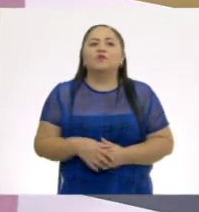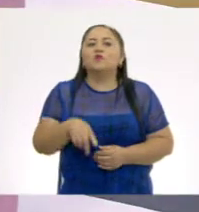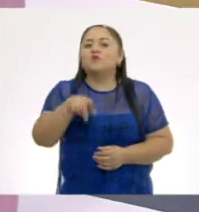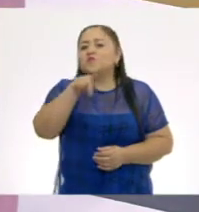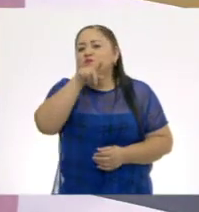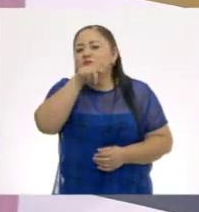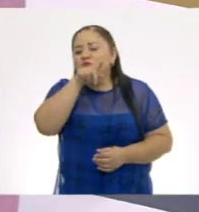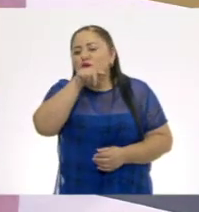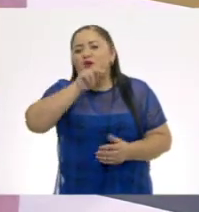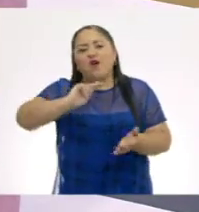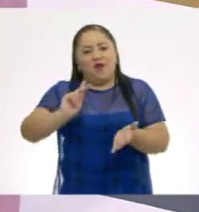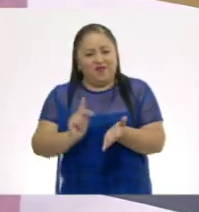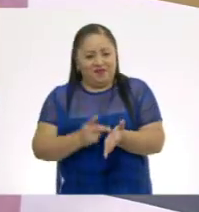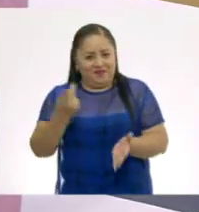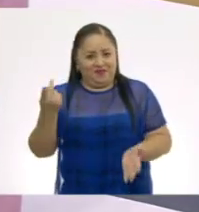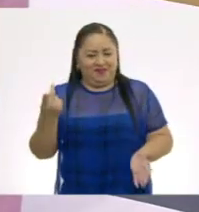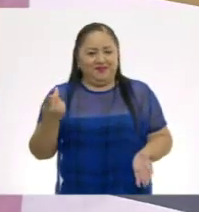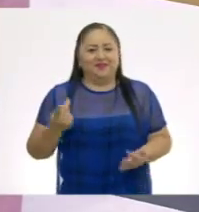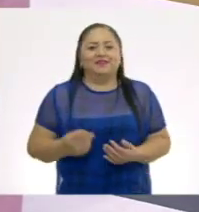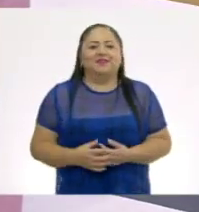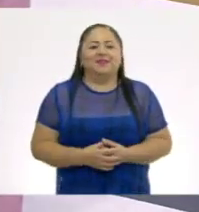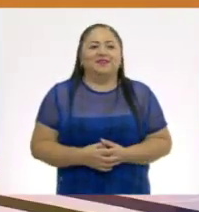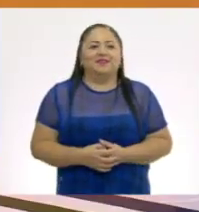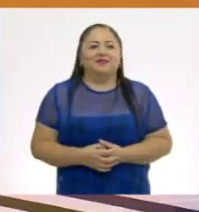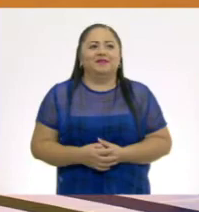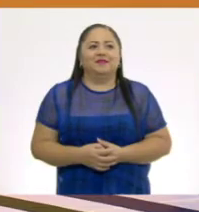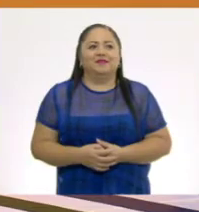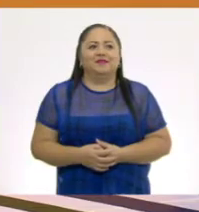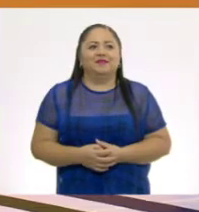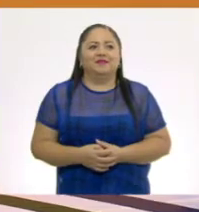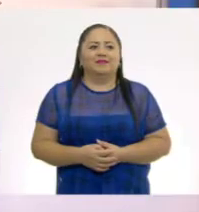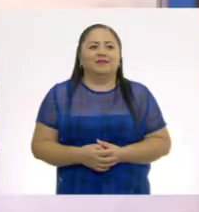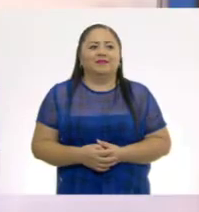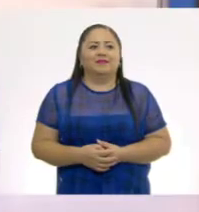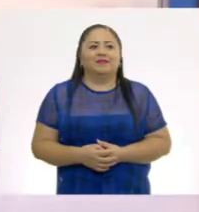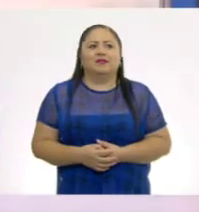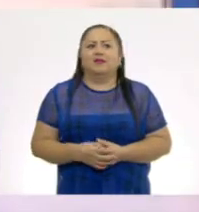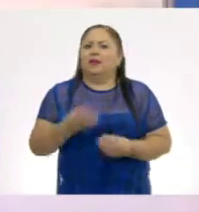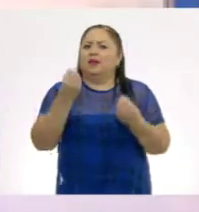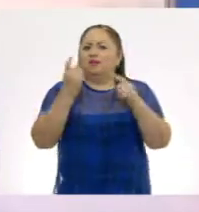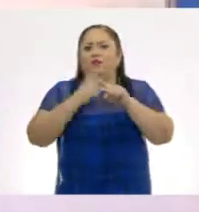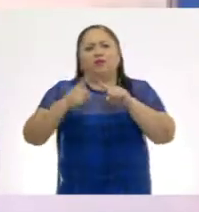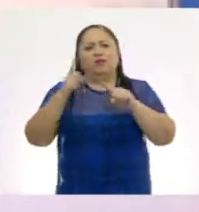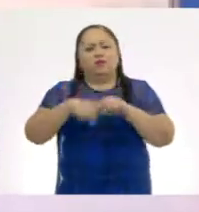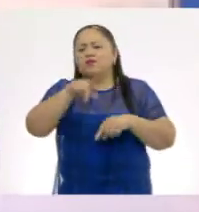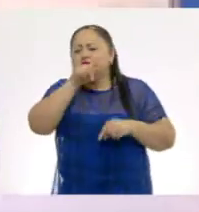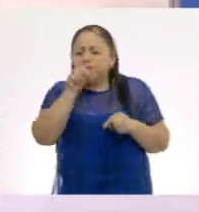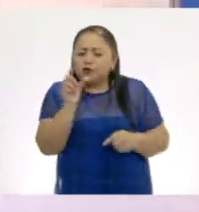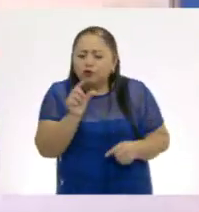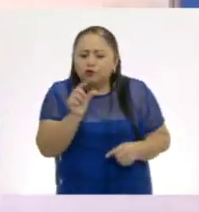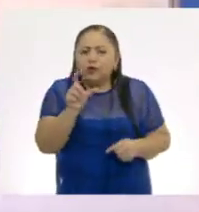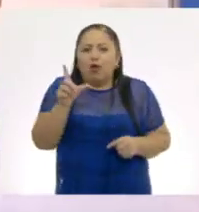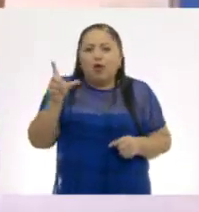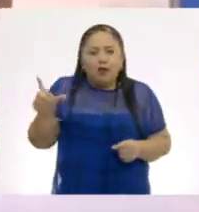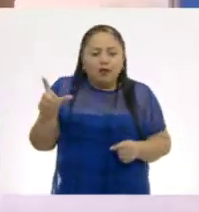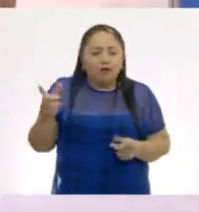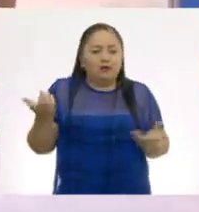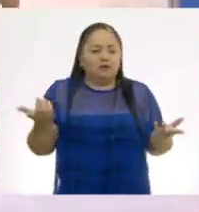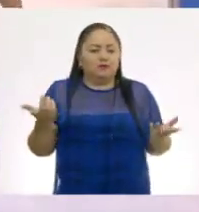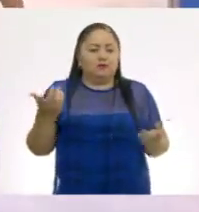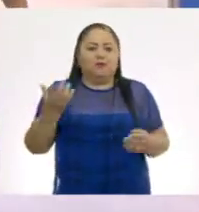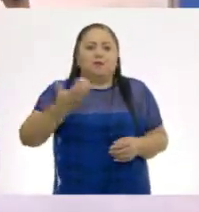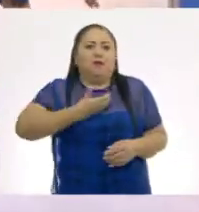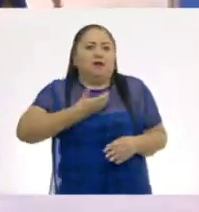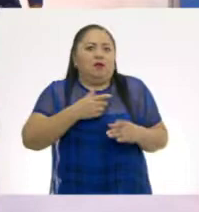Pájaro. Ave. ¿Sí? Muy bien. Hay muchos tipos de aves. Aves pequeñas,